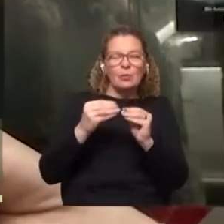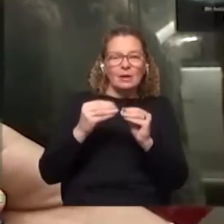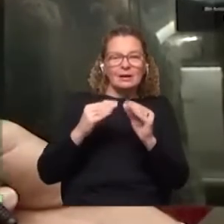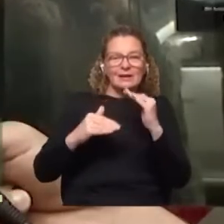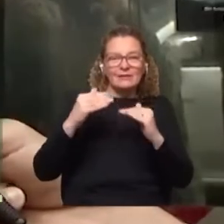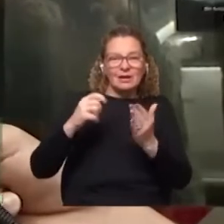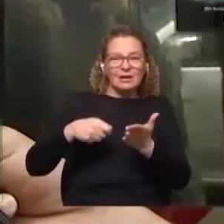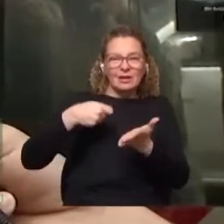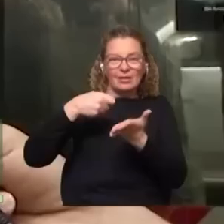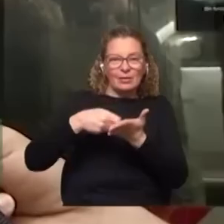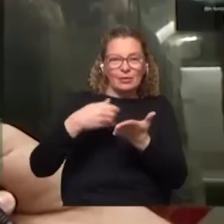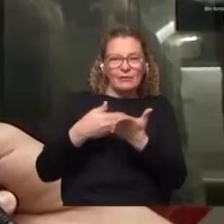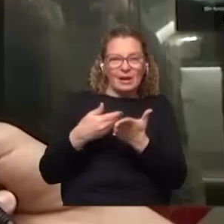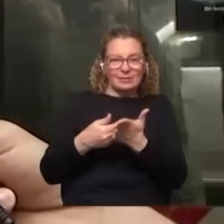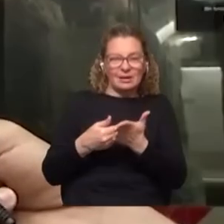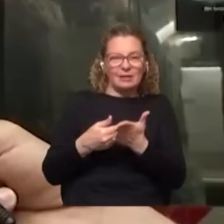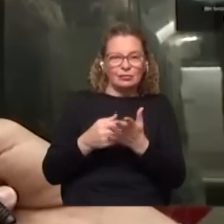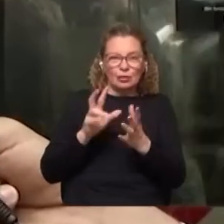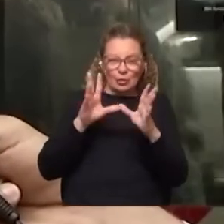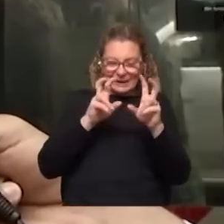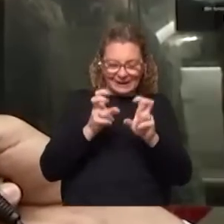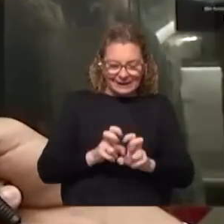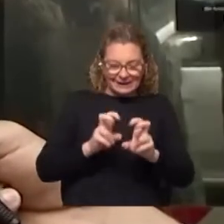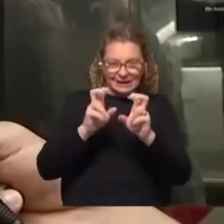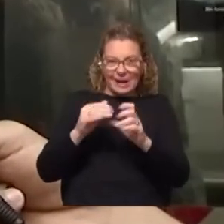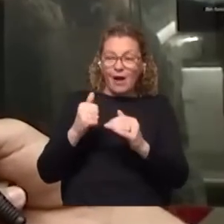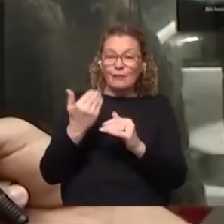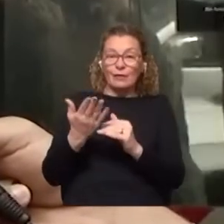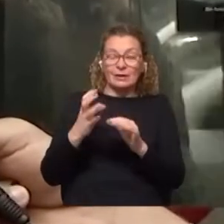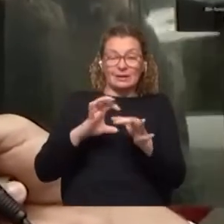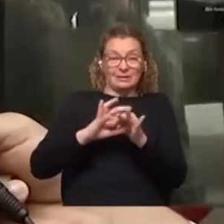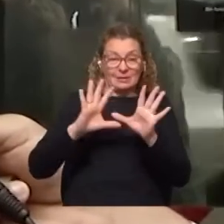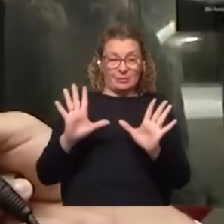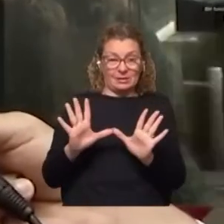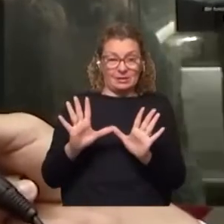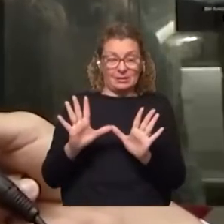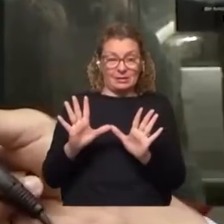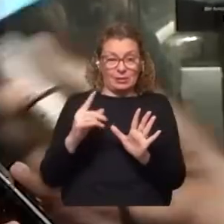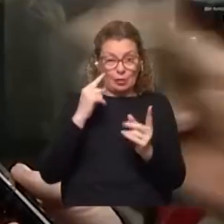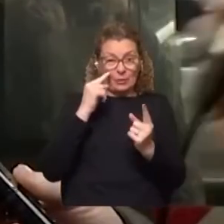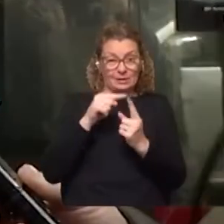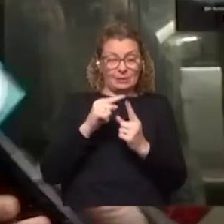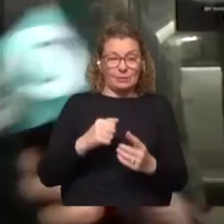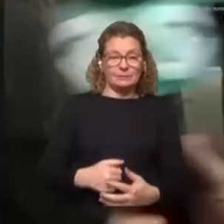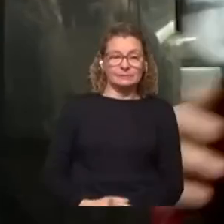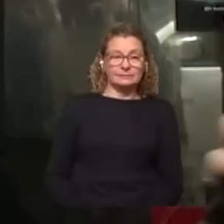el nivel de endeudamiento que teníamos o sea todos análisis que eran externos independientes y objetivos